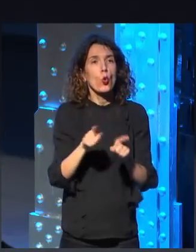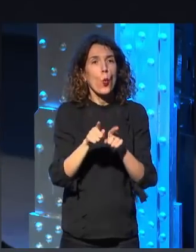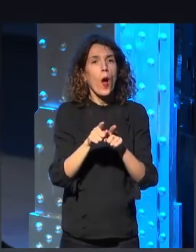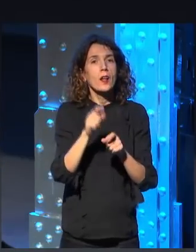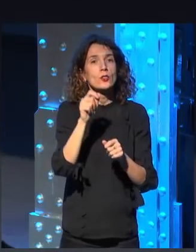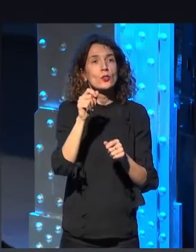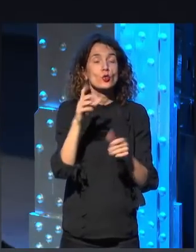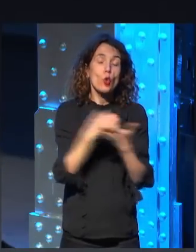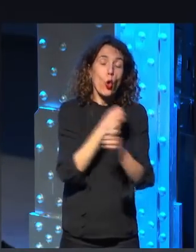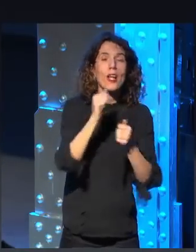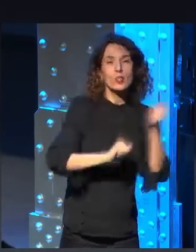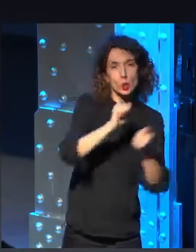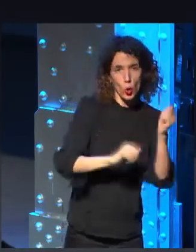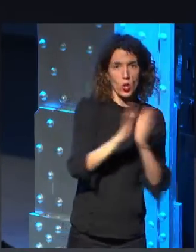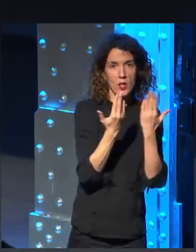uno de tus últimos libros.